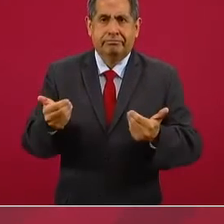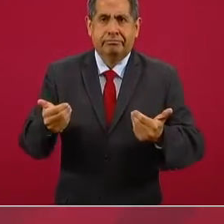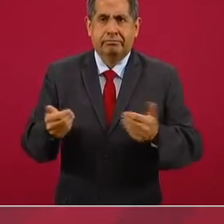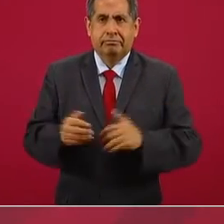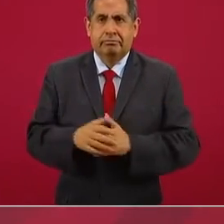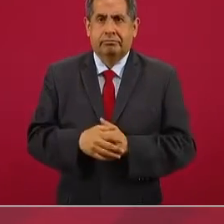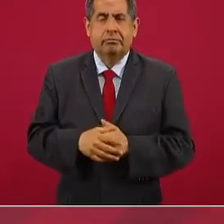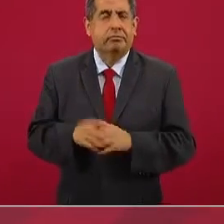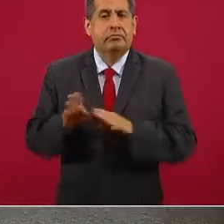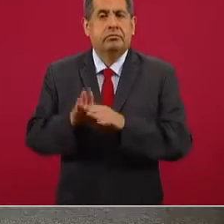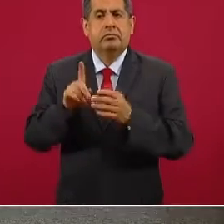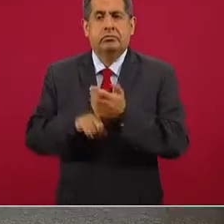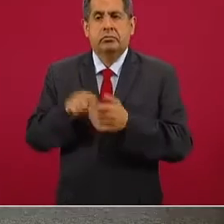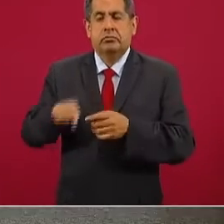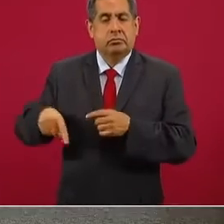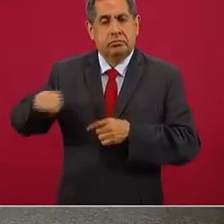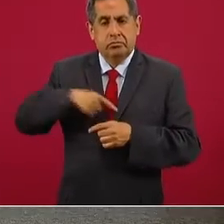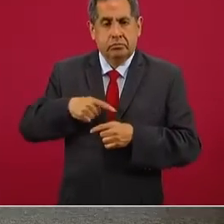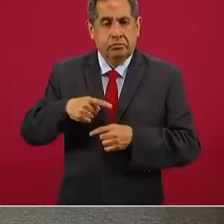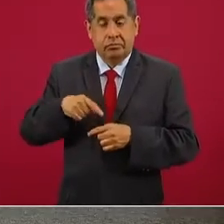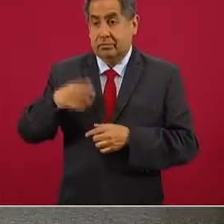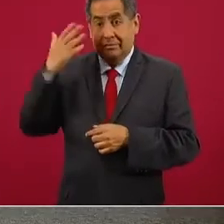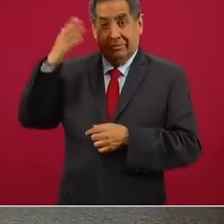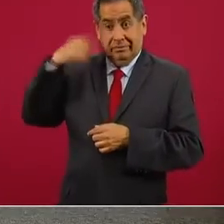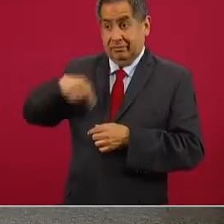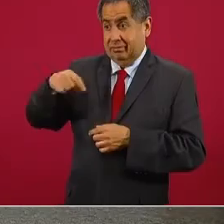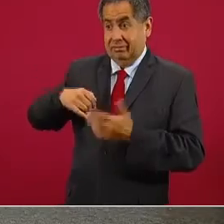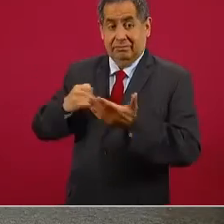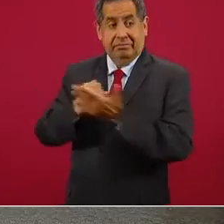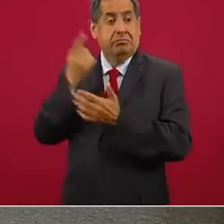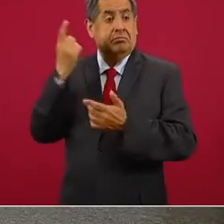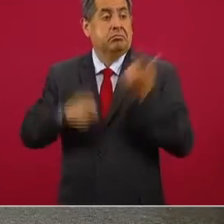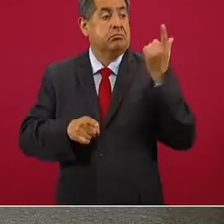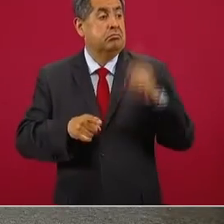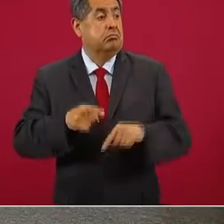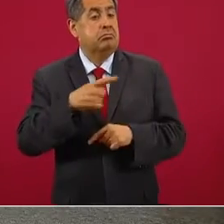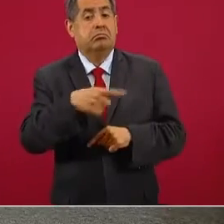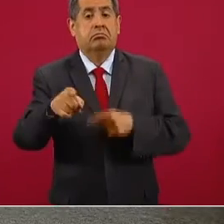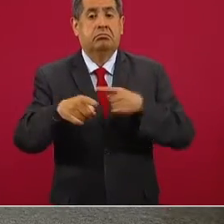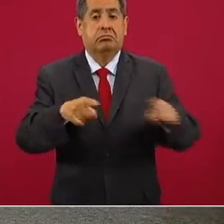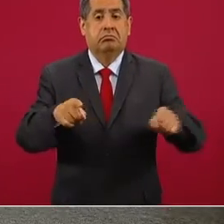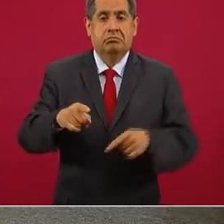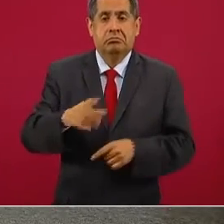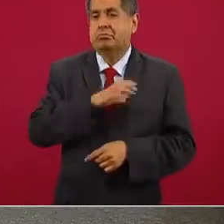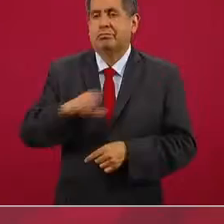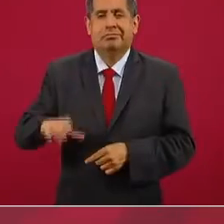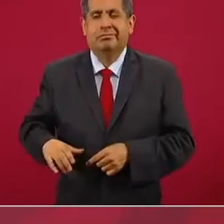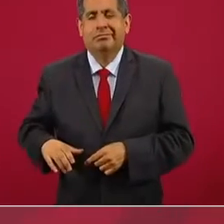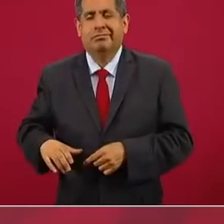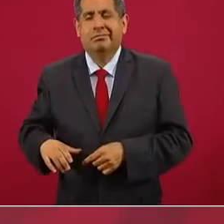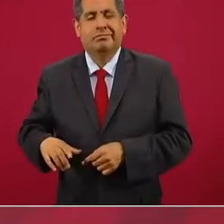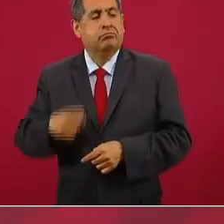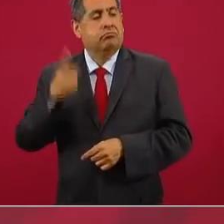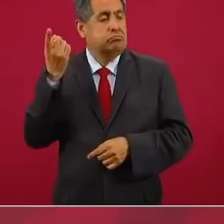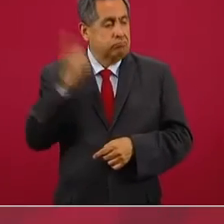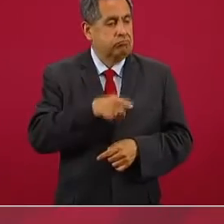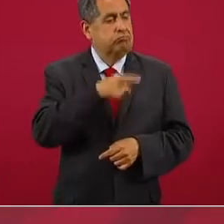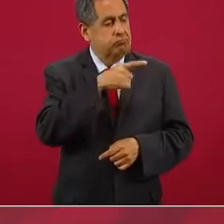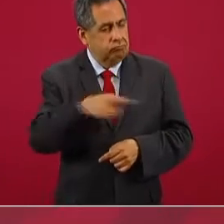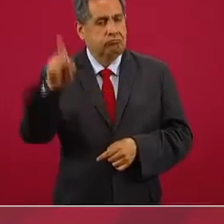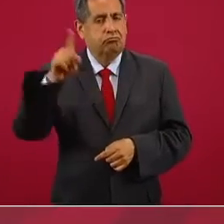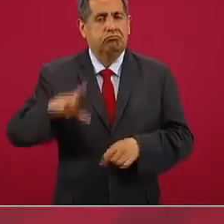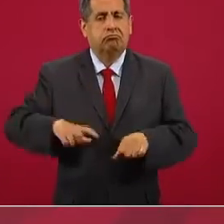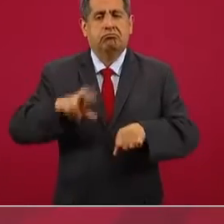Desde aquí se decidía quién iba a ir de, no de candidato, ya